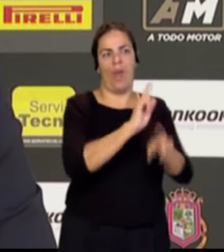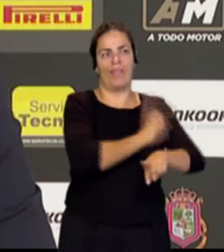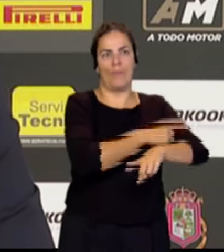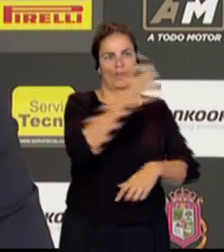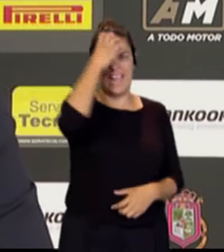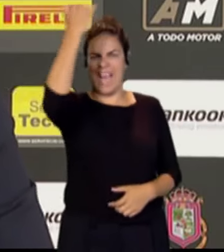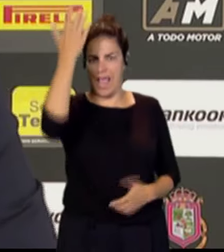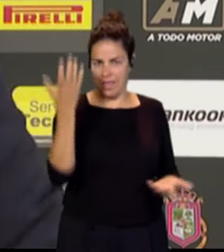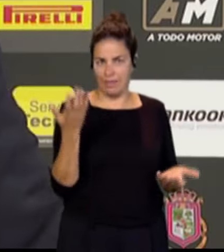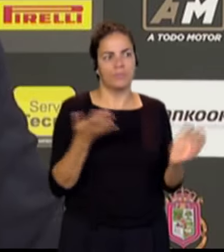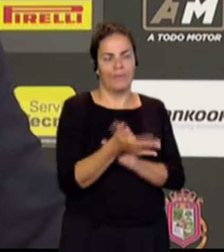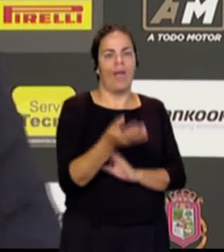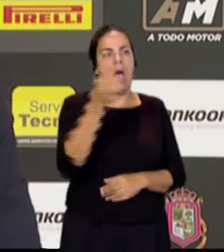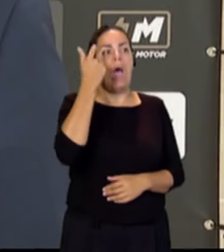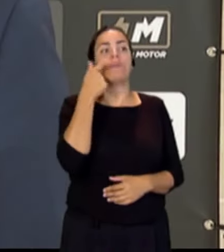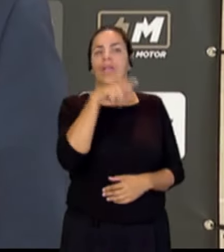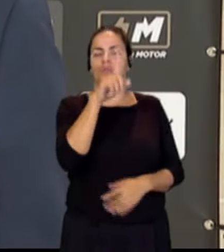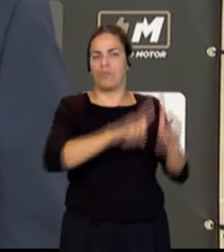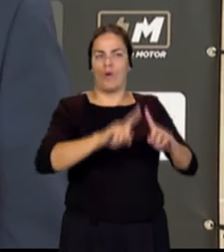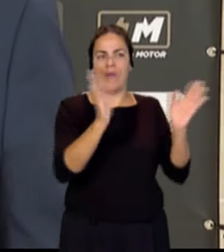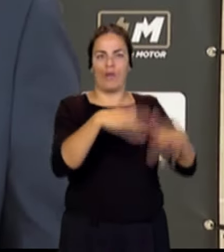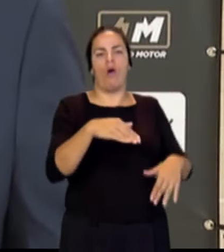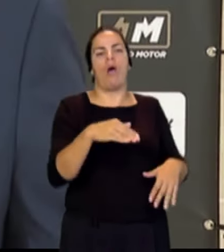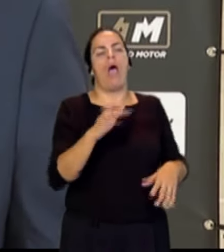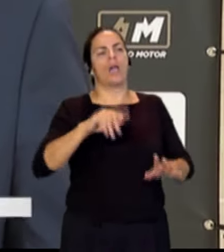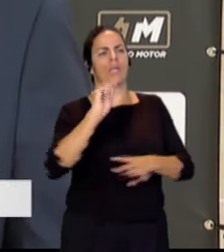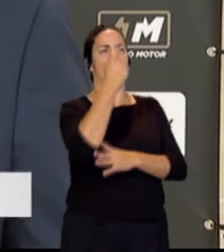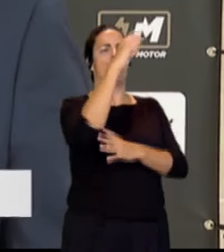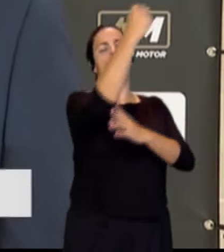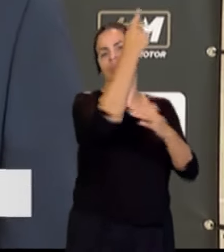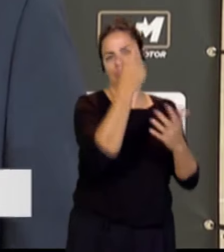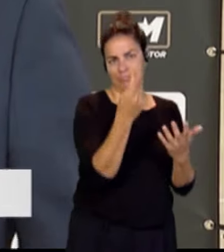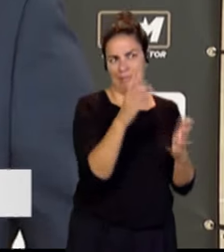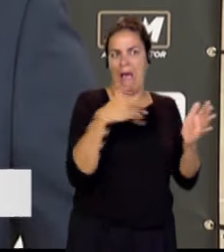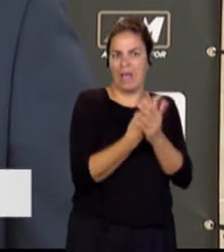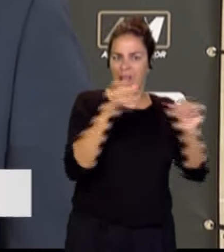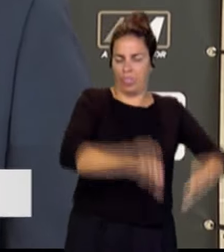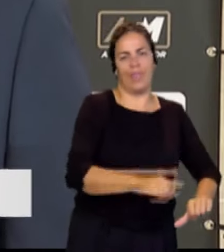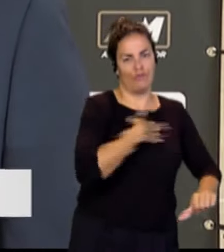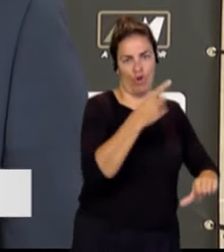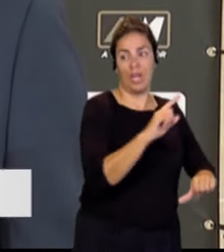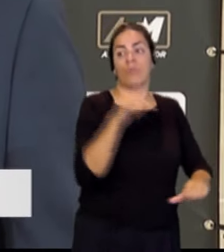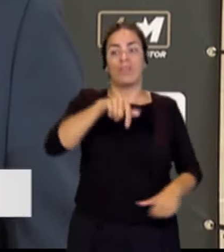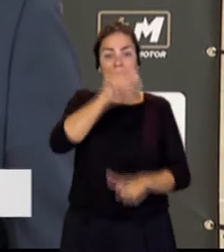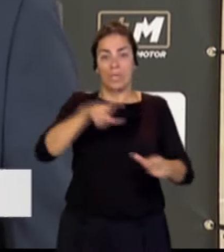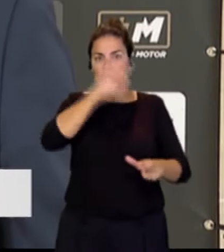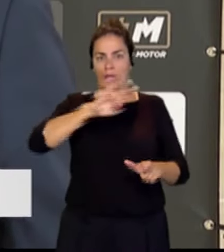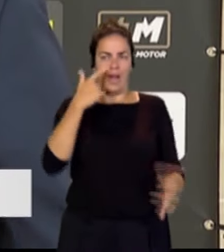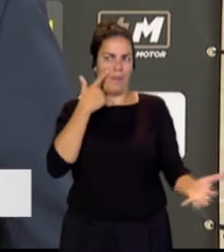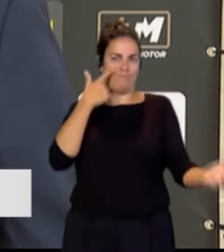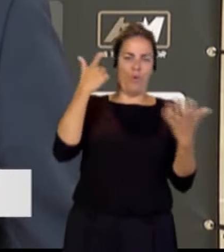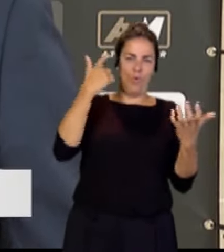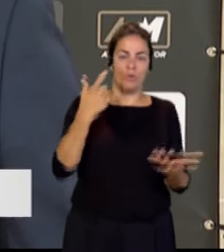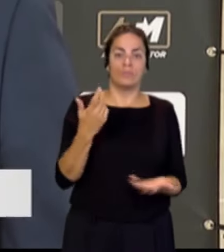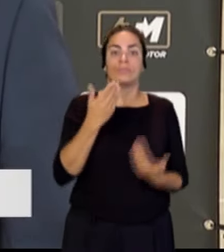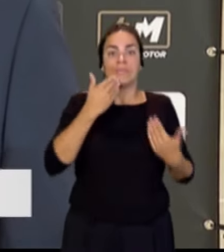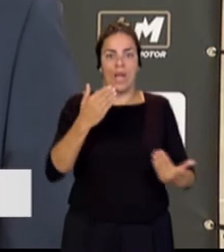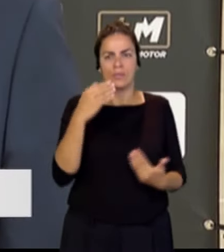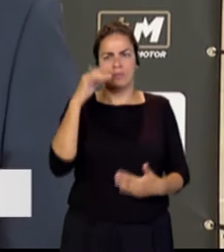y y y podamos llegar a morir de éxito canario pues destacamos cada vez más eh gracias a raí las canaria se involucran más